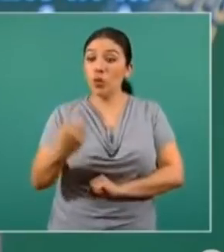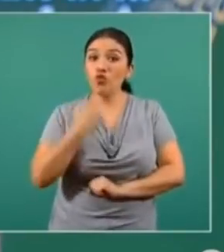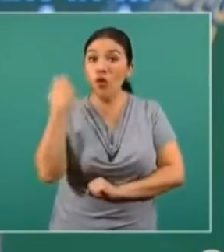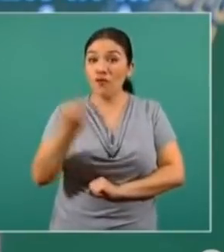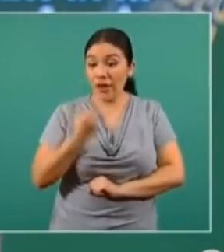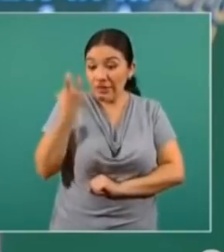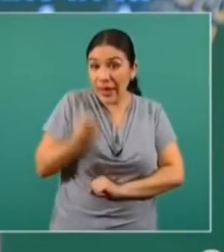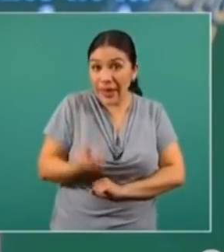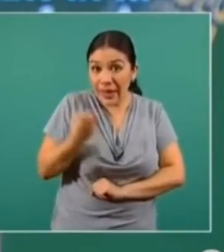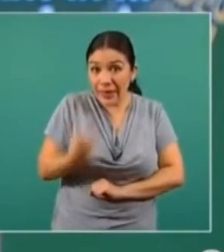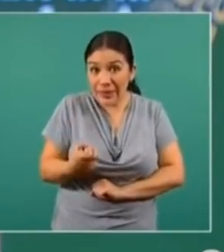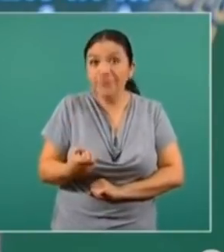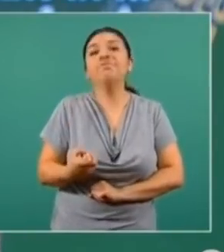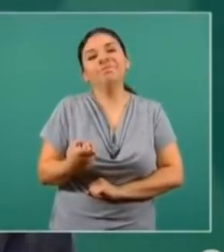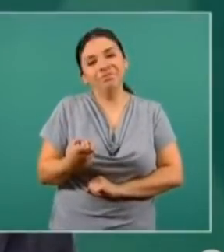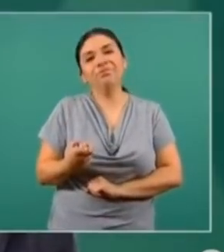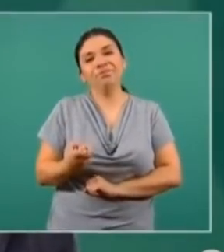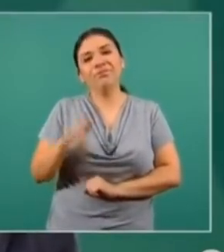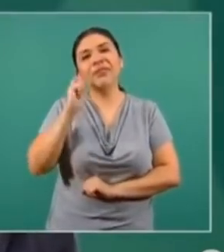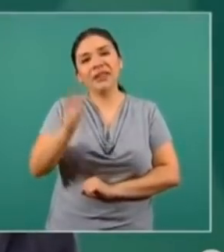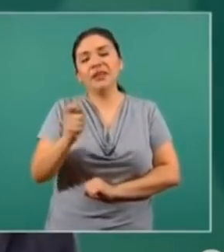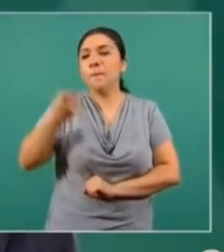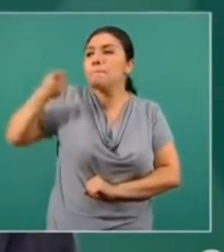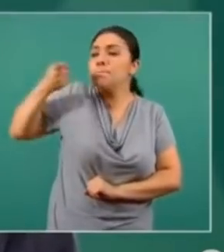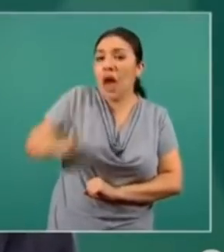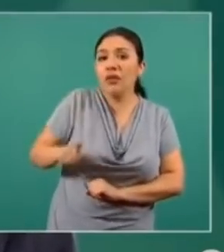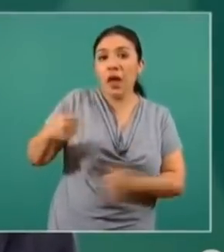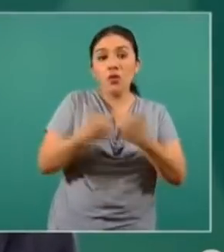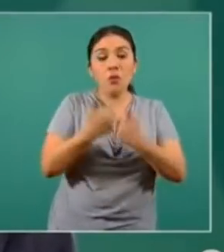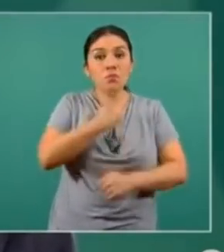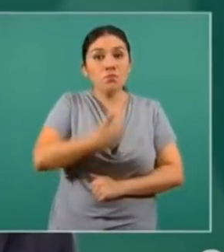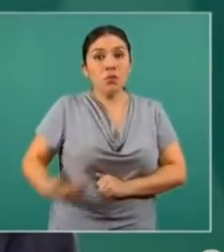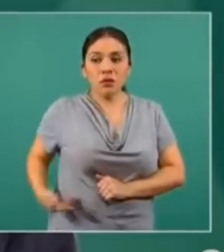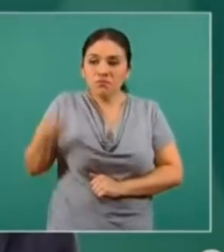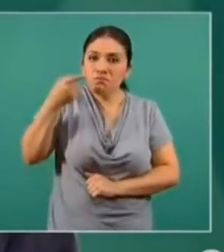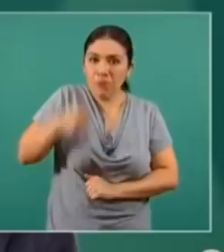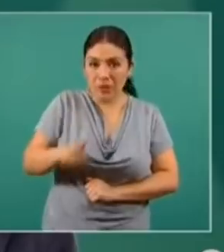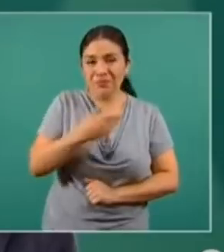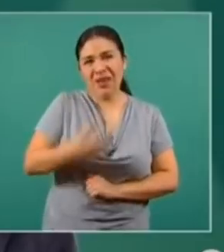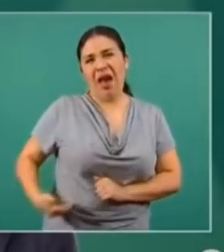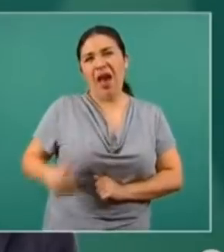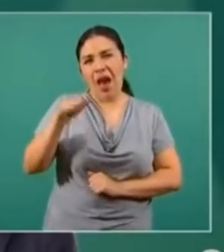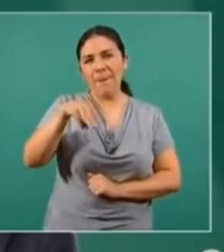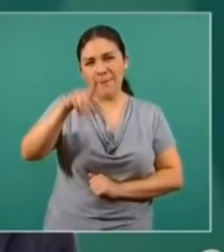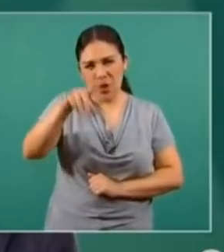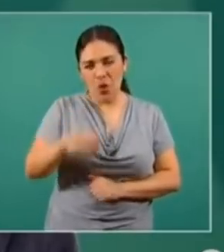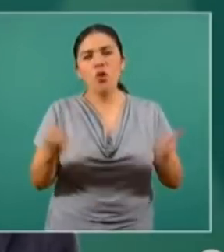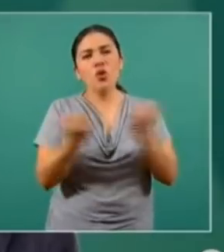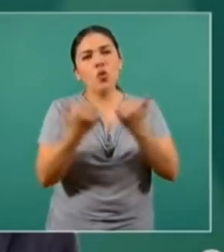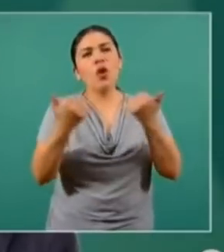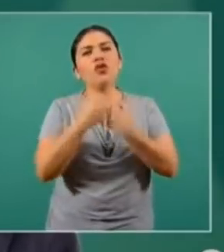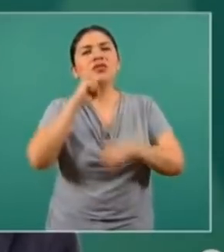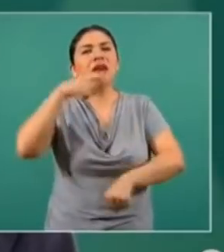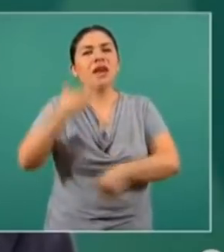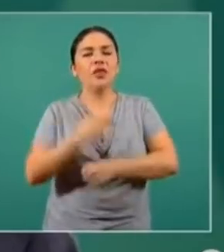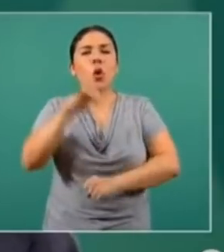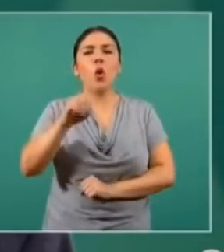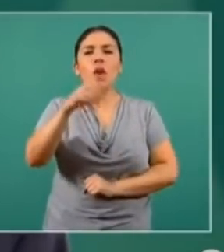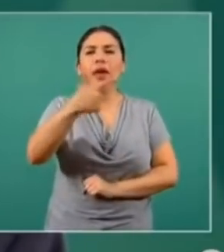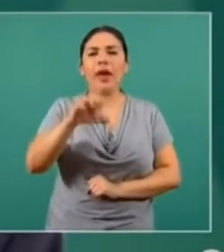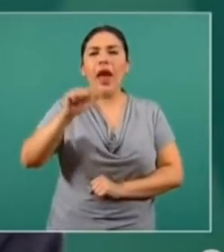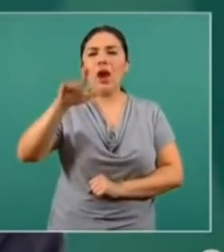prensa fue instruida por el presidente López Obrador, desde luego también por el secretario Jorge